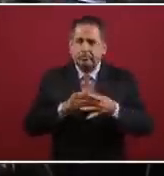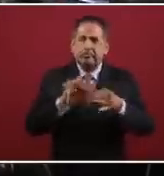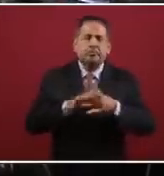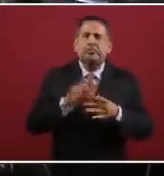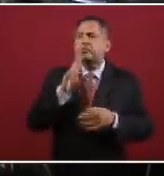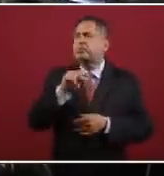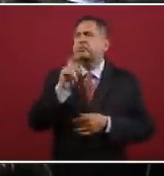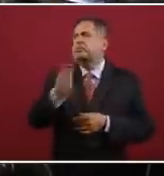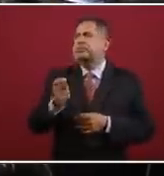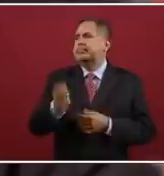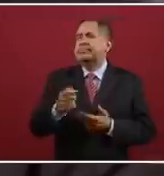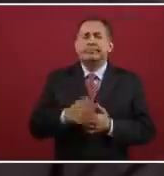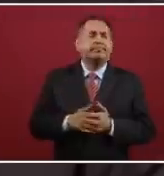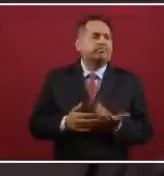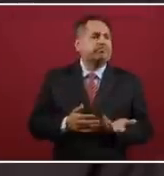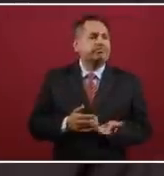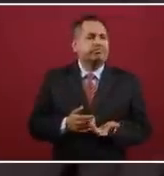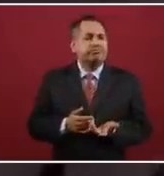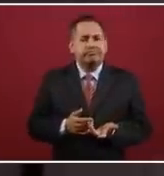más